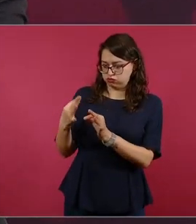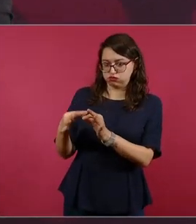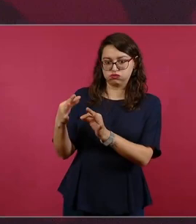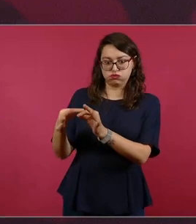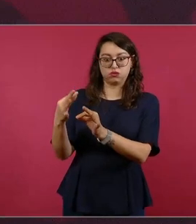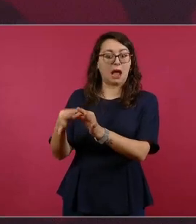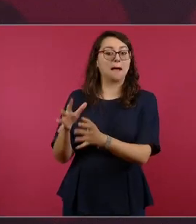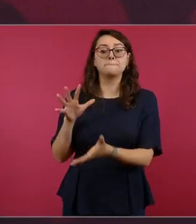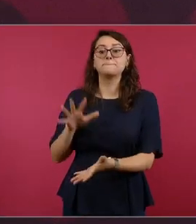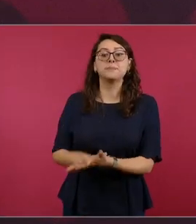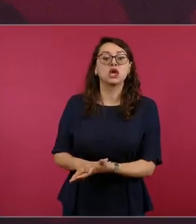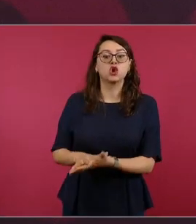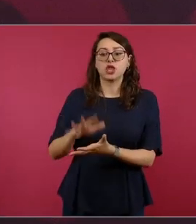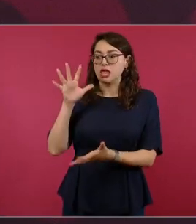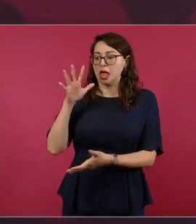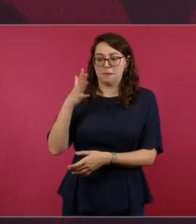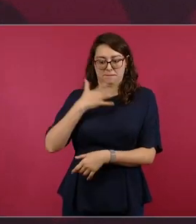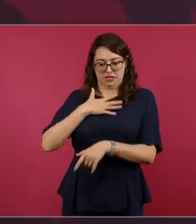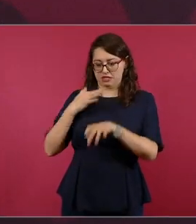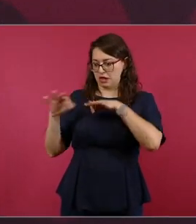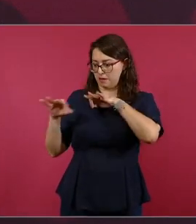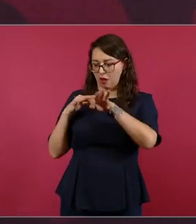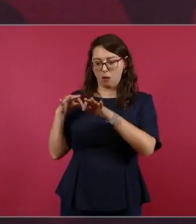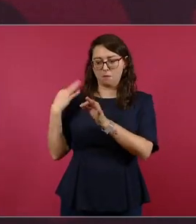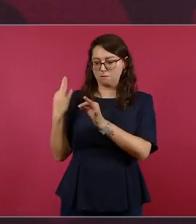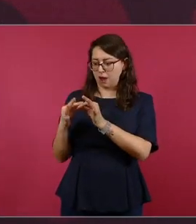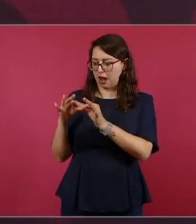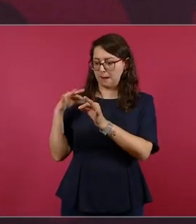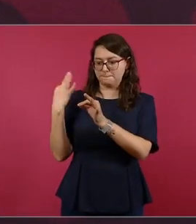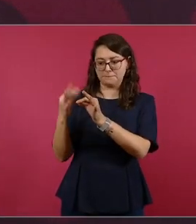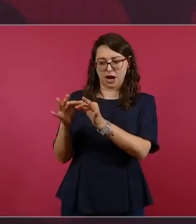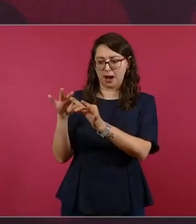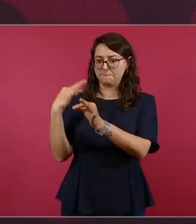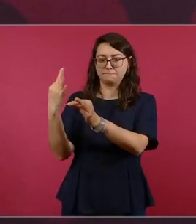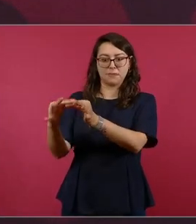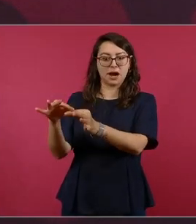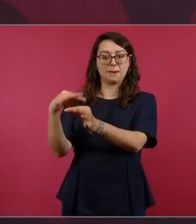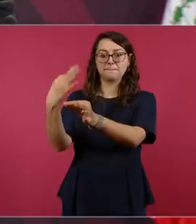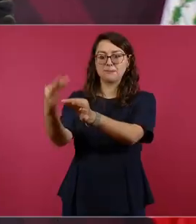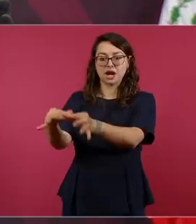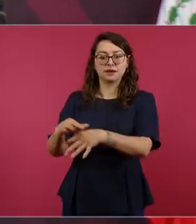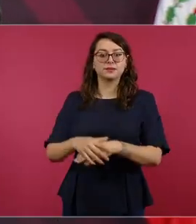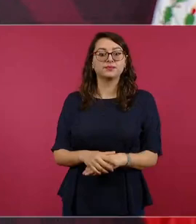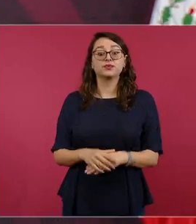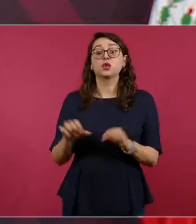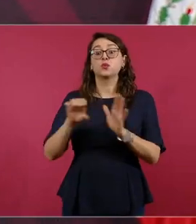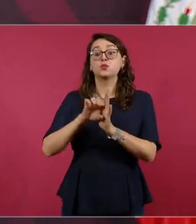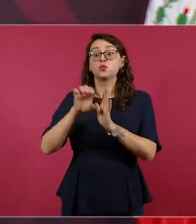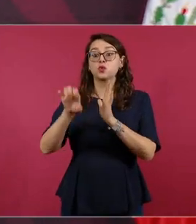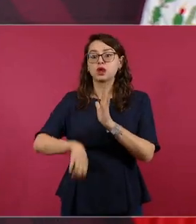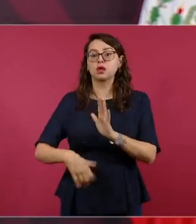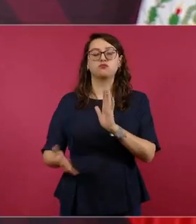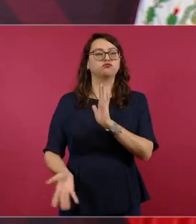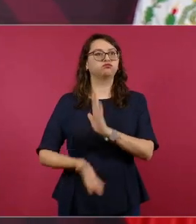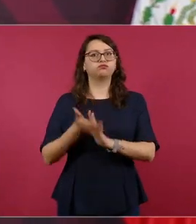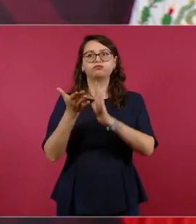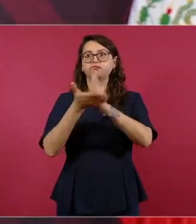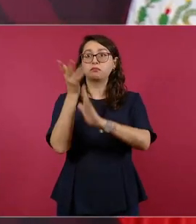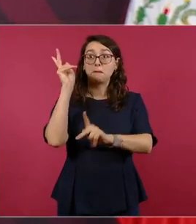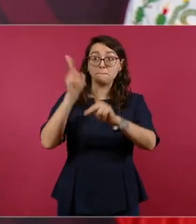todos todos todos todos porque no vamos a dejar obras pendientes